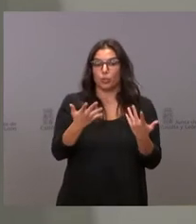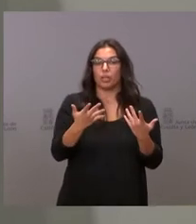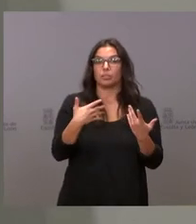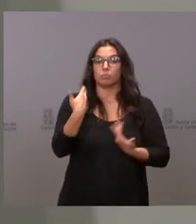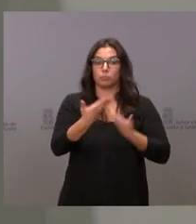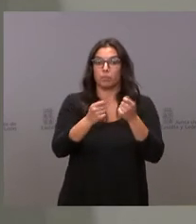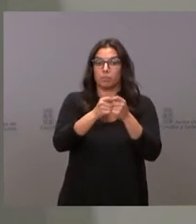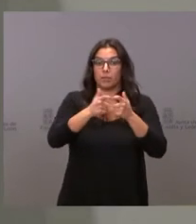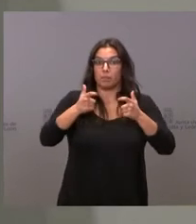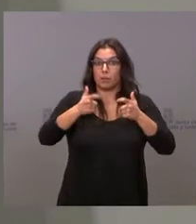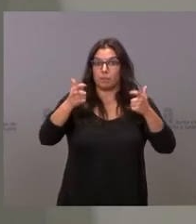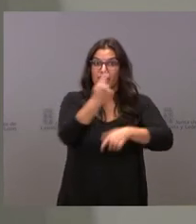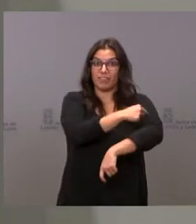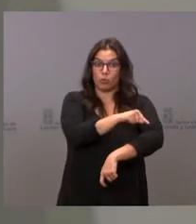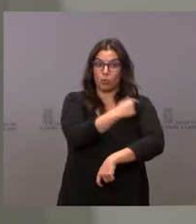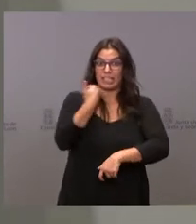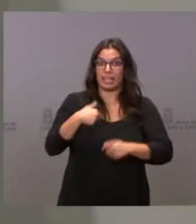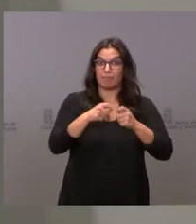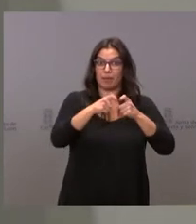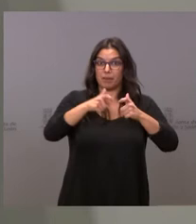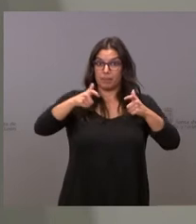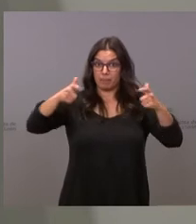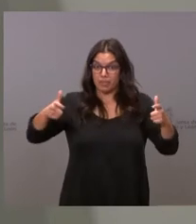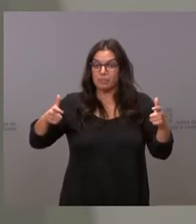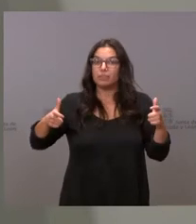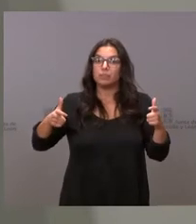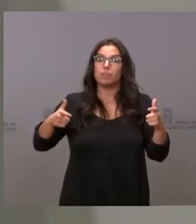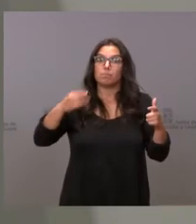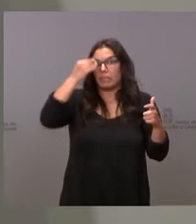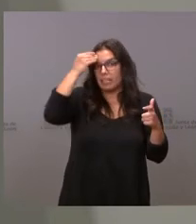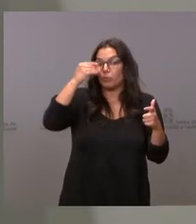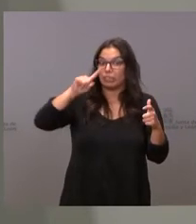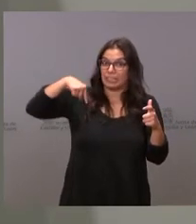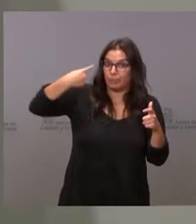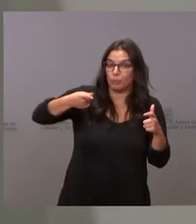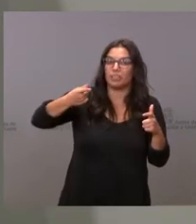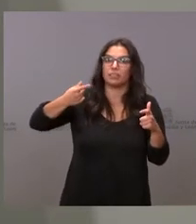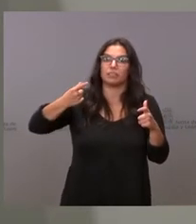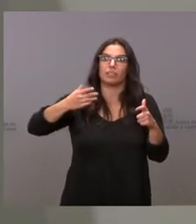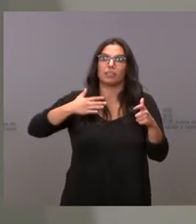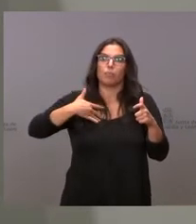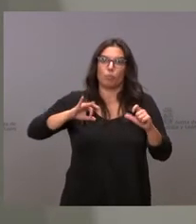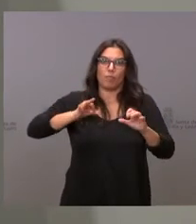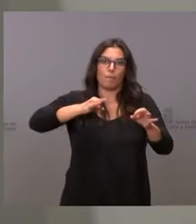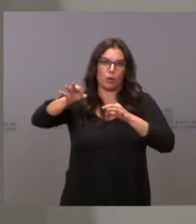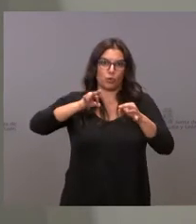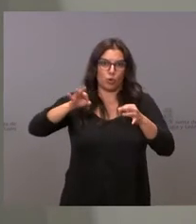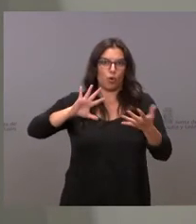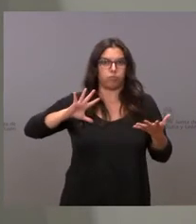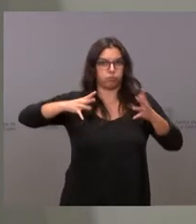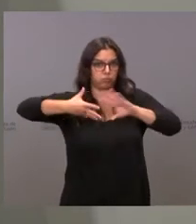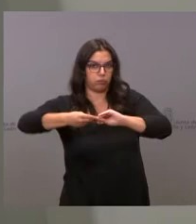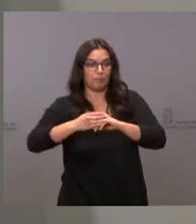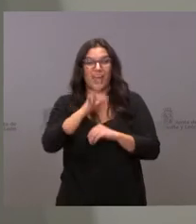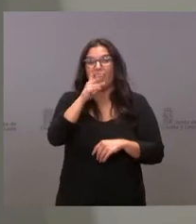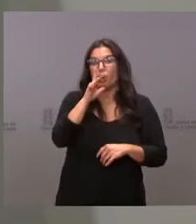vaya suministrando la tercera dosis, creemos que es posible que podamos variar el protocolo. En este momento no se ha decidido nada